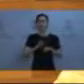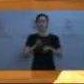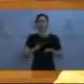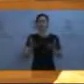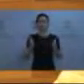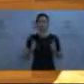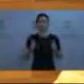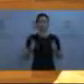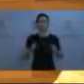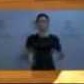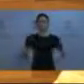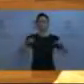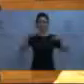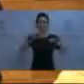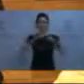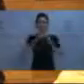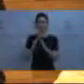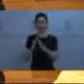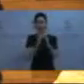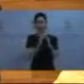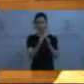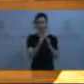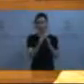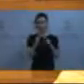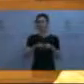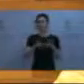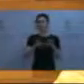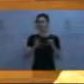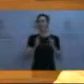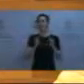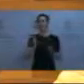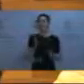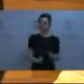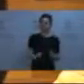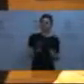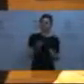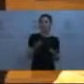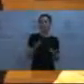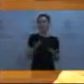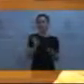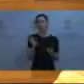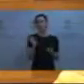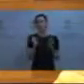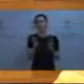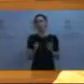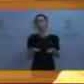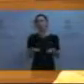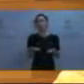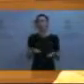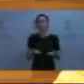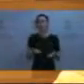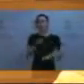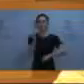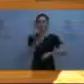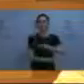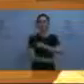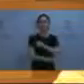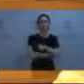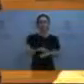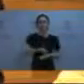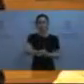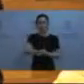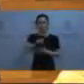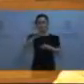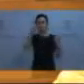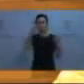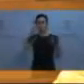Principado, le dotamos de personal, le dotamos de muchos o de medios o fondos públicos y sus usuarios se quejan